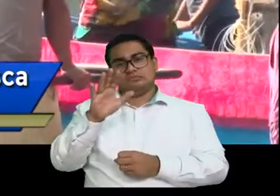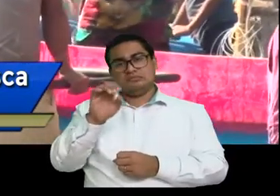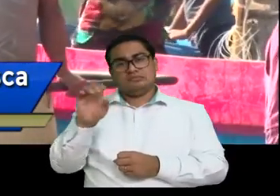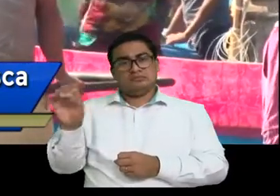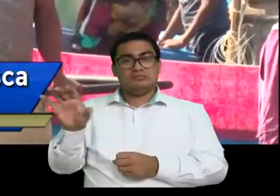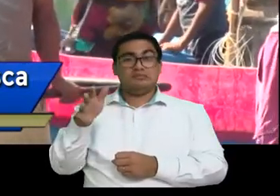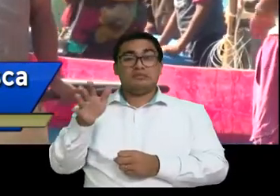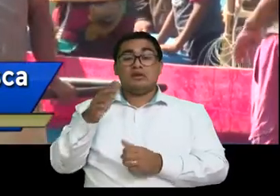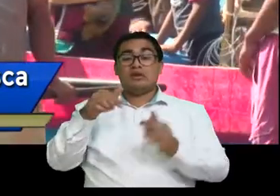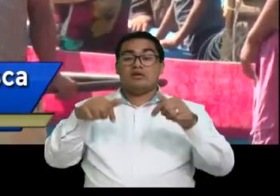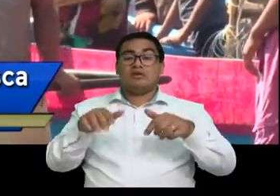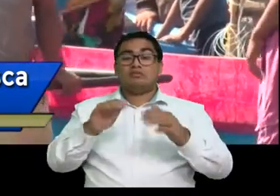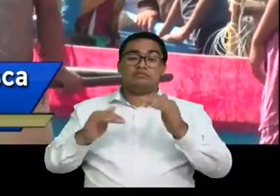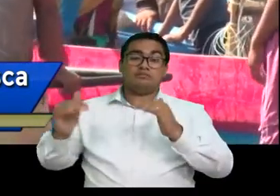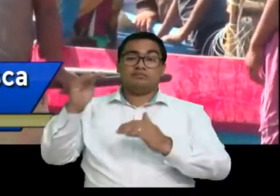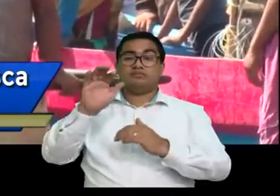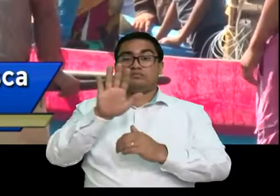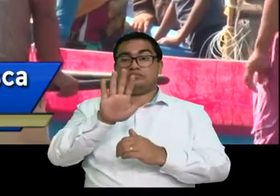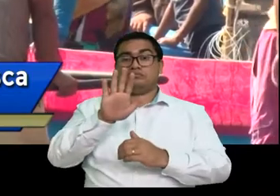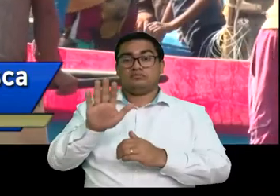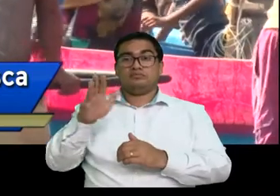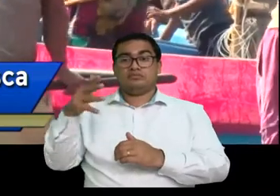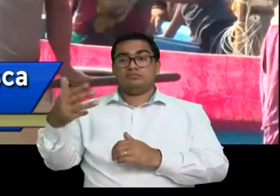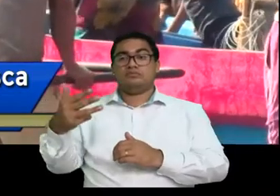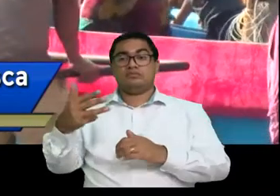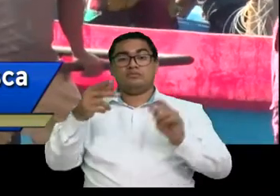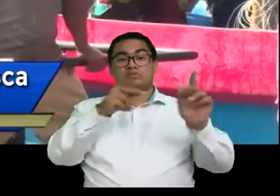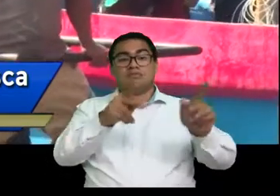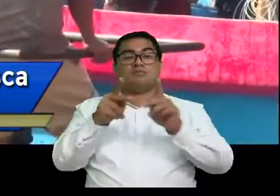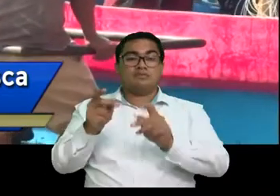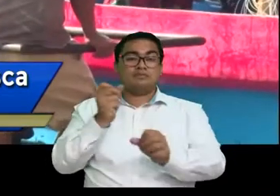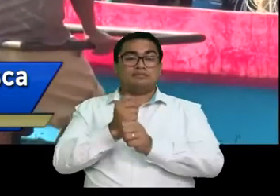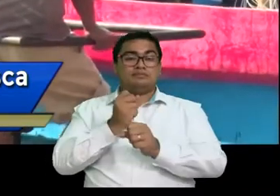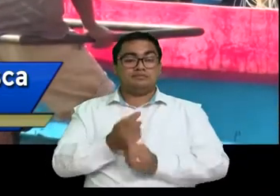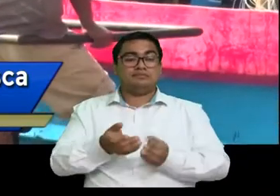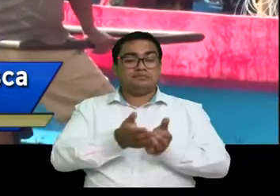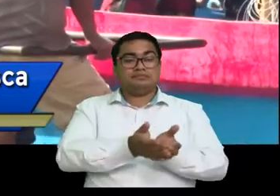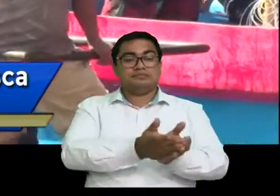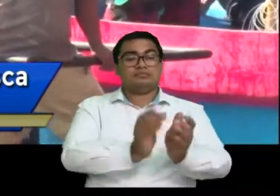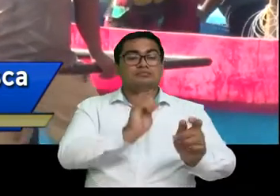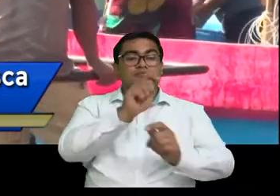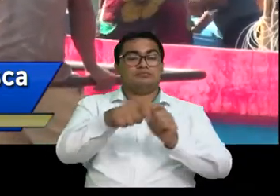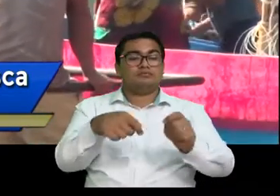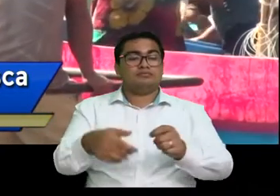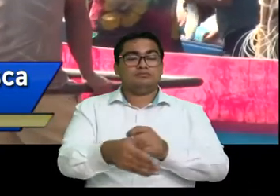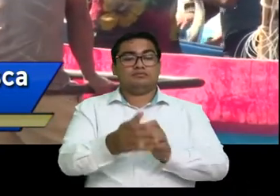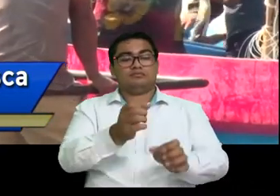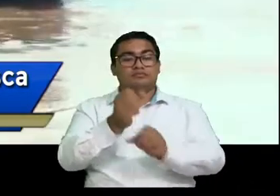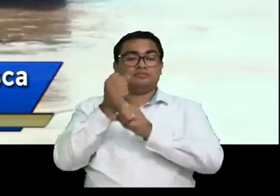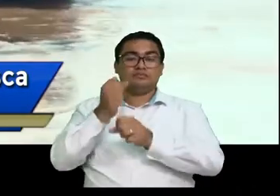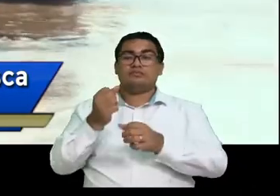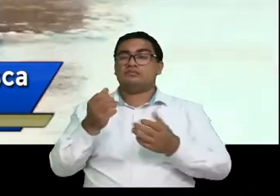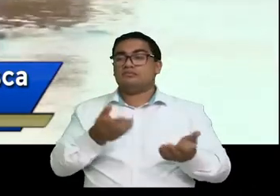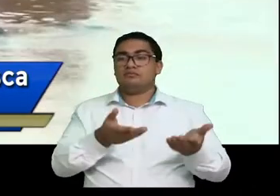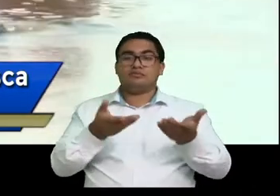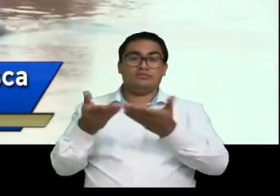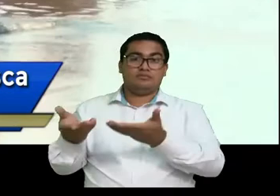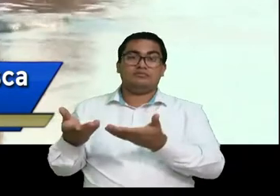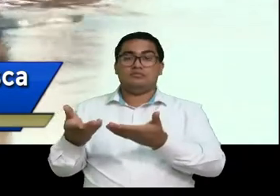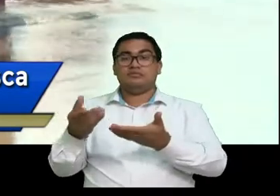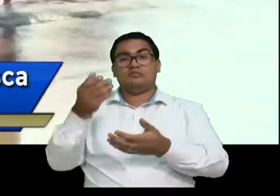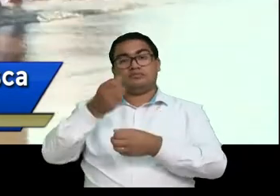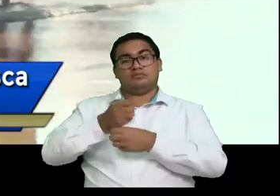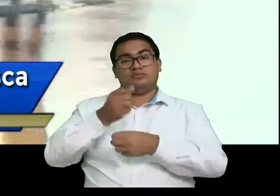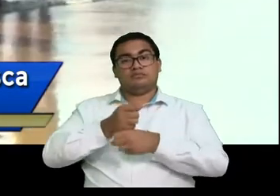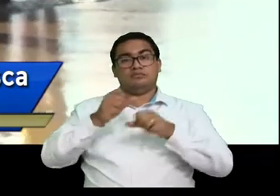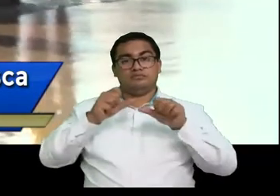por 559 protagonistas y seguimos nosotros creciendo, seguimos nosotros en ese